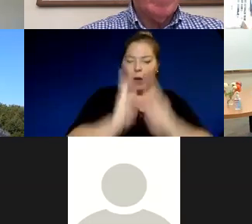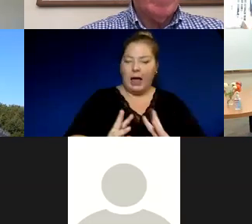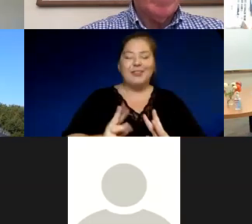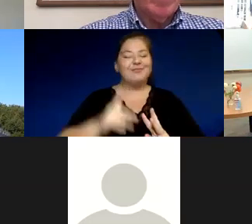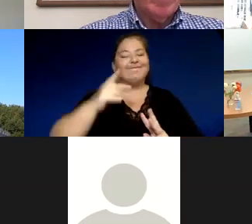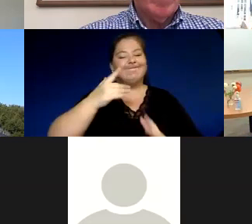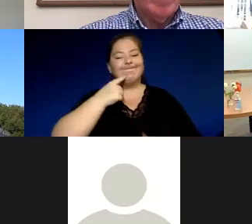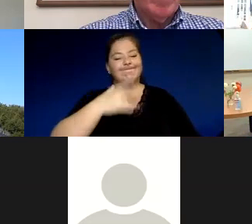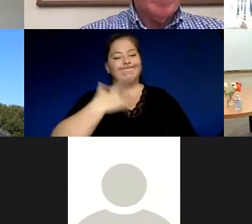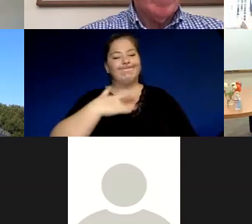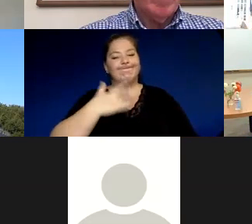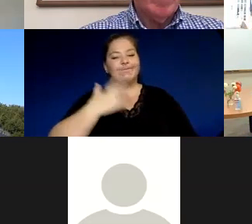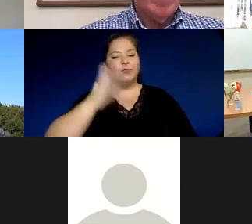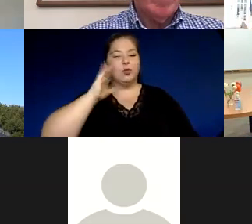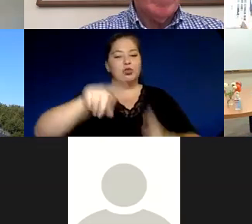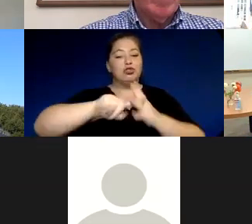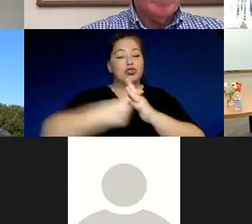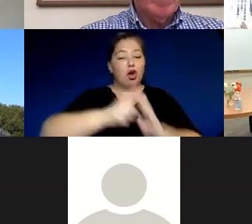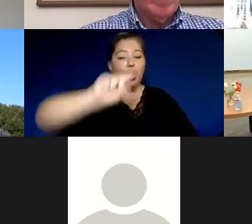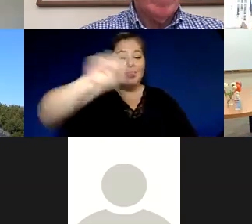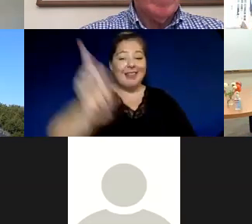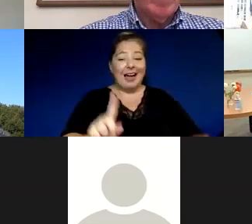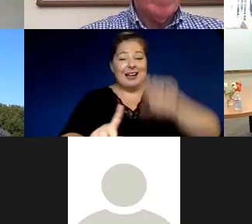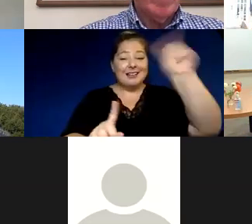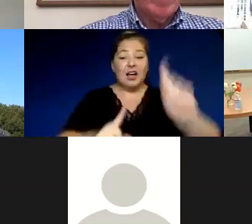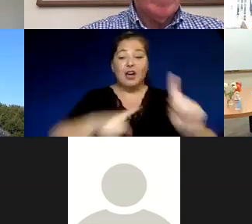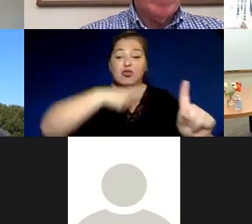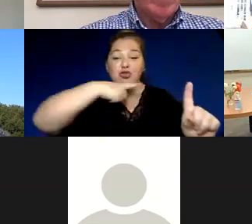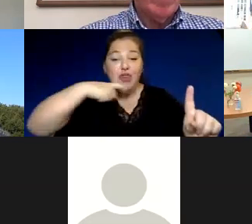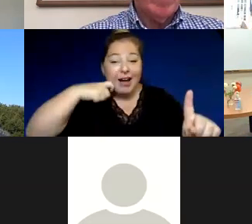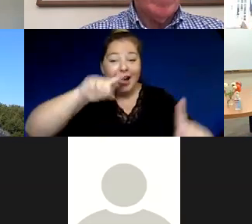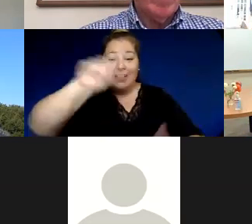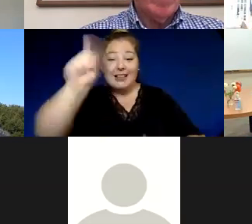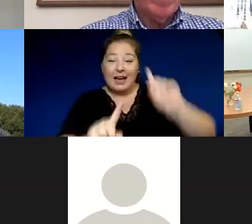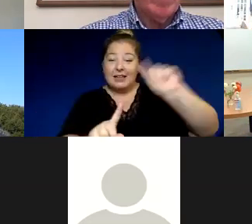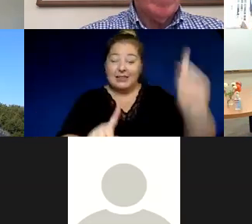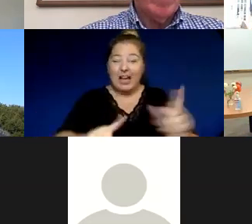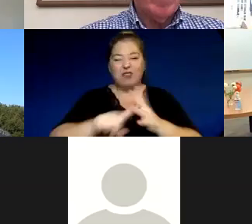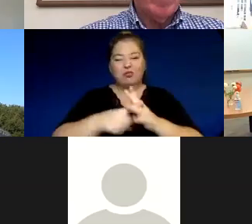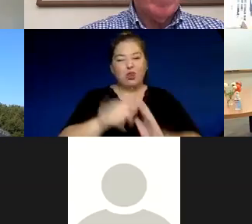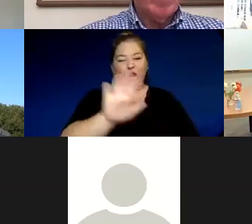un problema más grande entre las 6 y las 11 de esta tarde y noche.